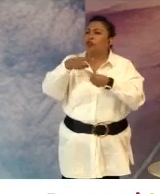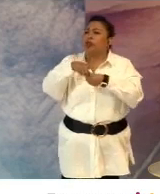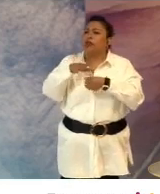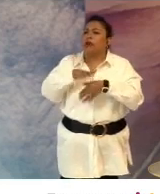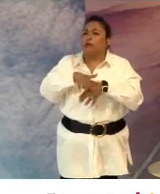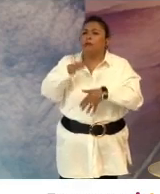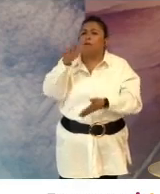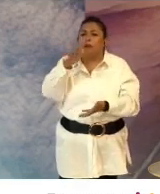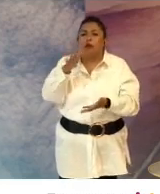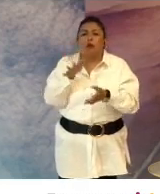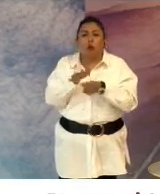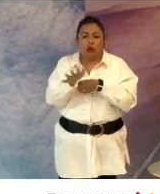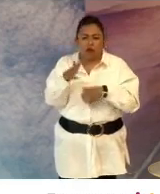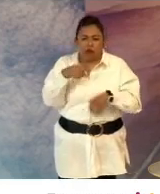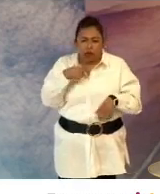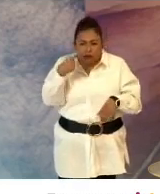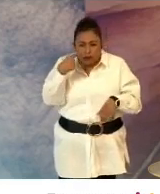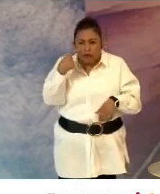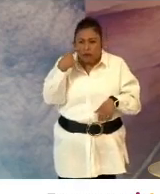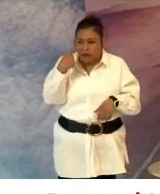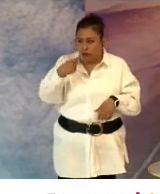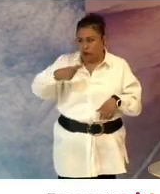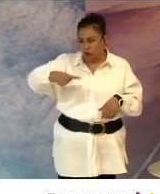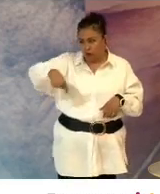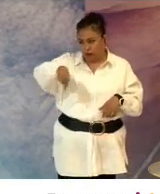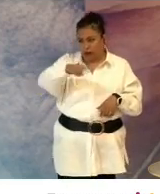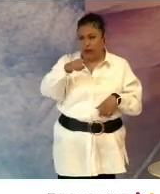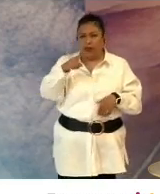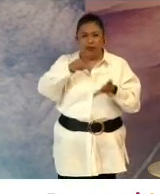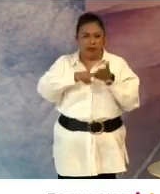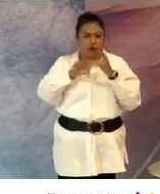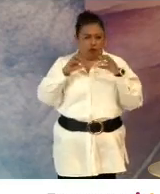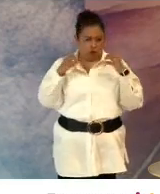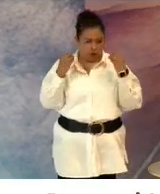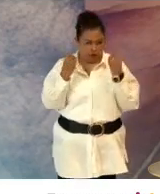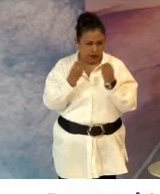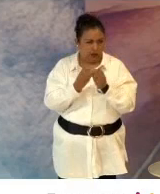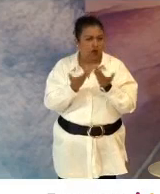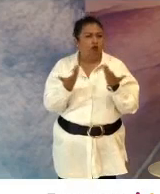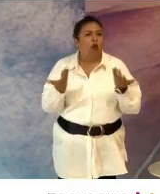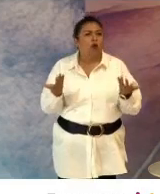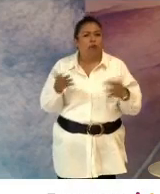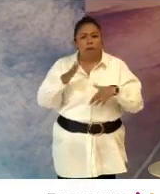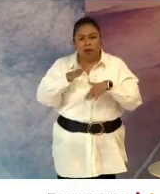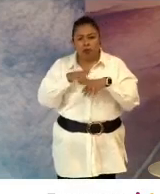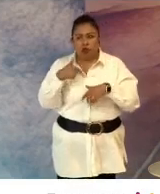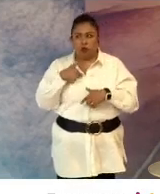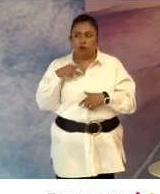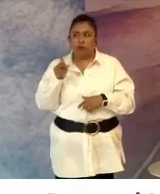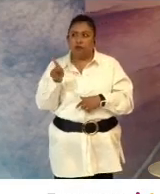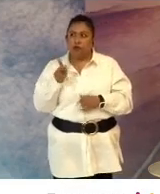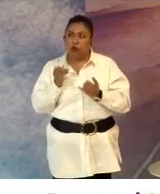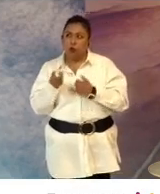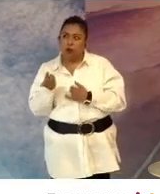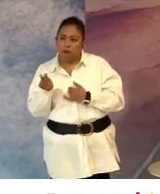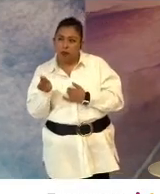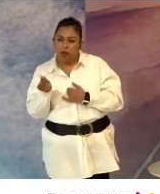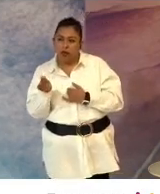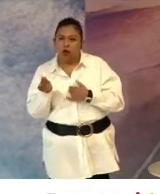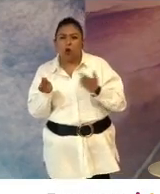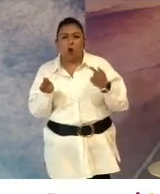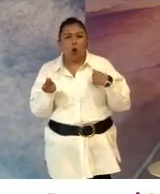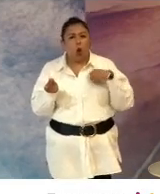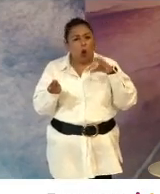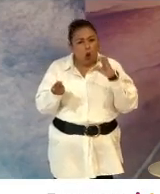tan frecuentemente ustedes en su organización funcionan más como el perro y con